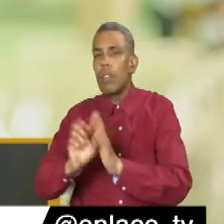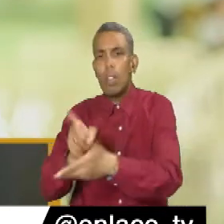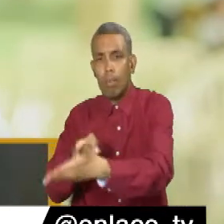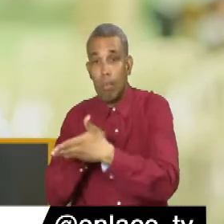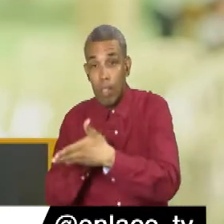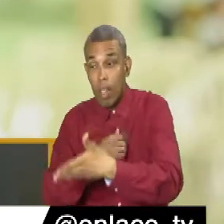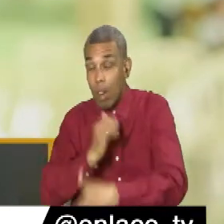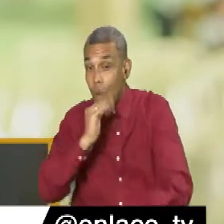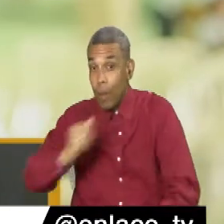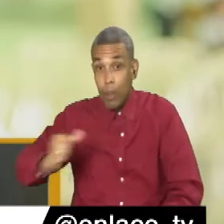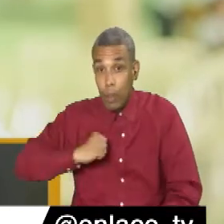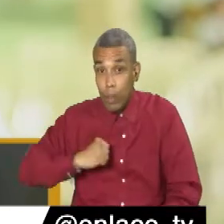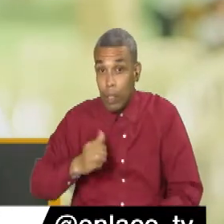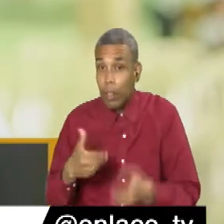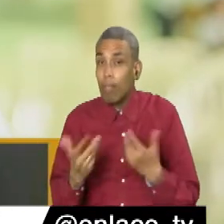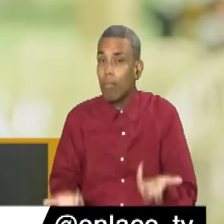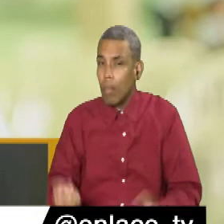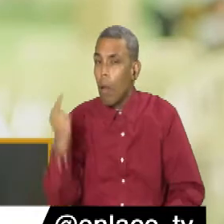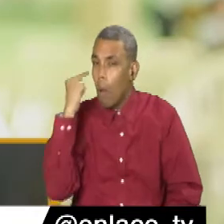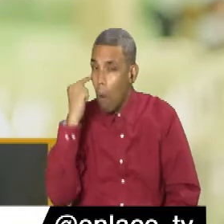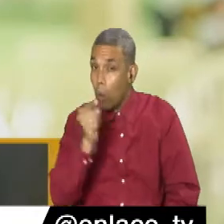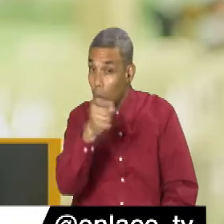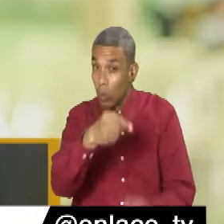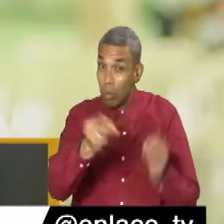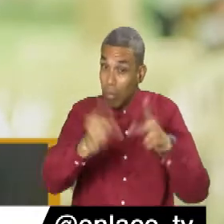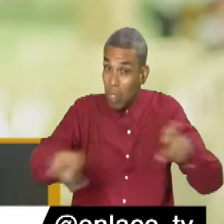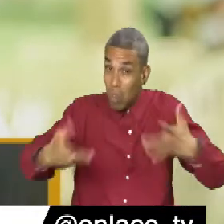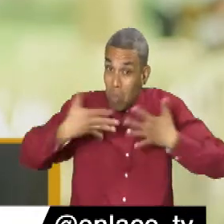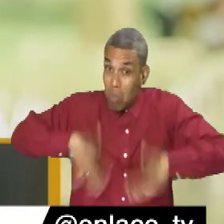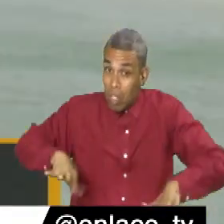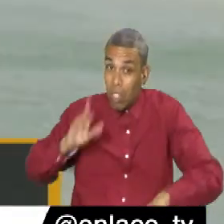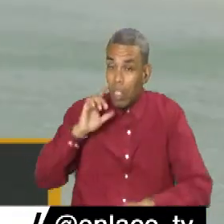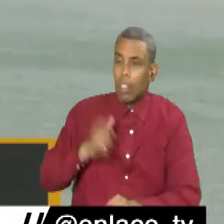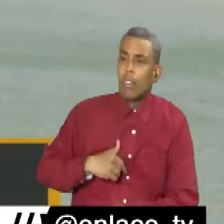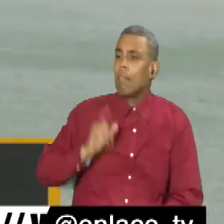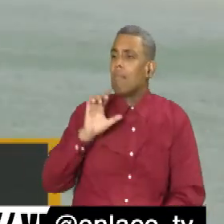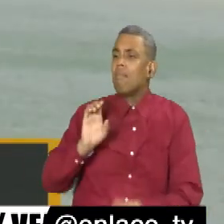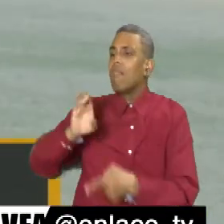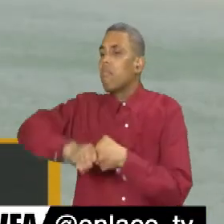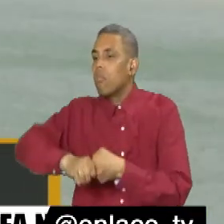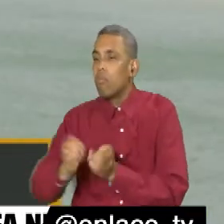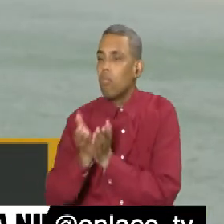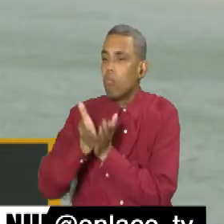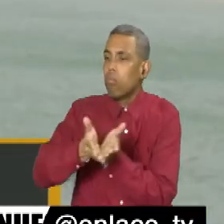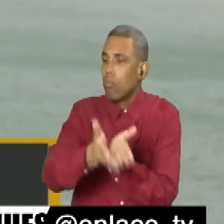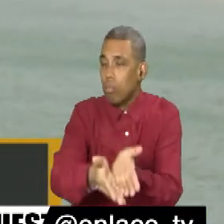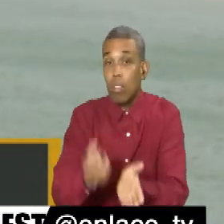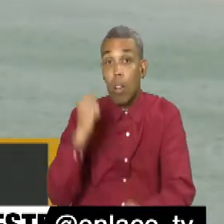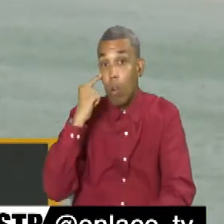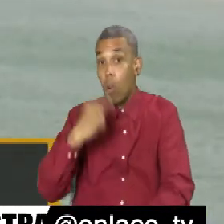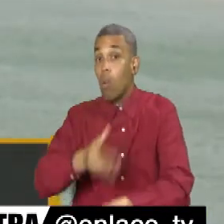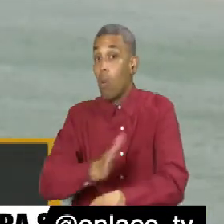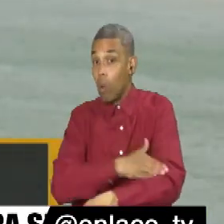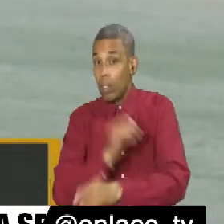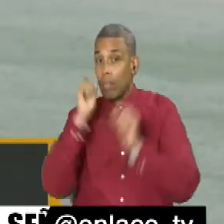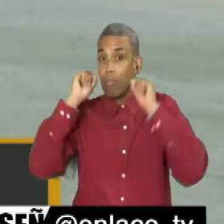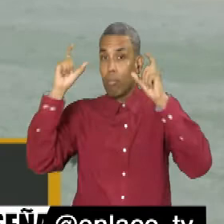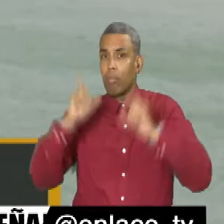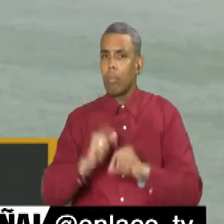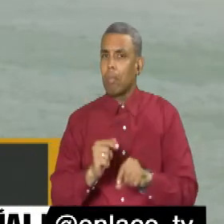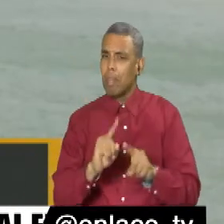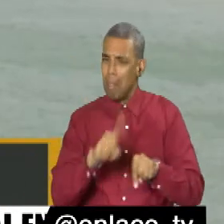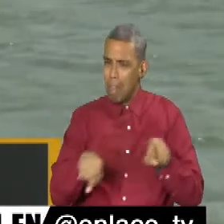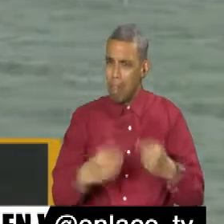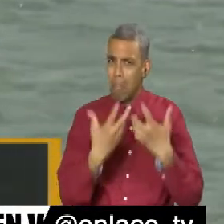en esa medida nuestro llamado es de prevención y precaución para evitar posibles tragedias. Algunas de estas empresas han pedido permisos para adelantar esos trabajos, pero